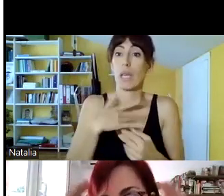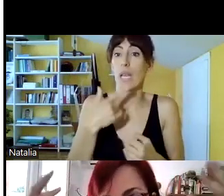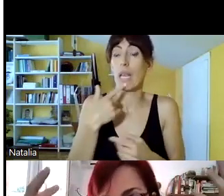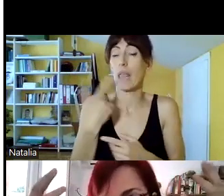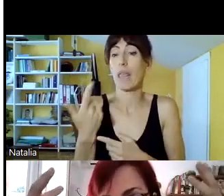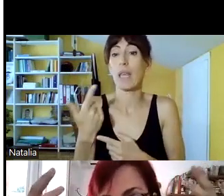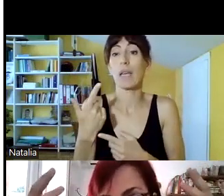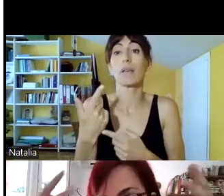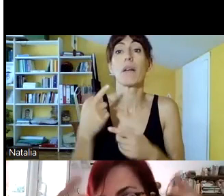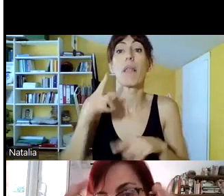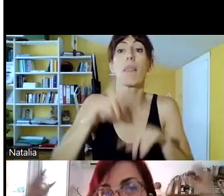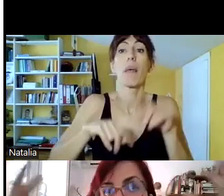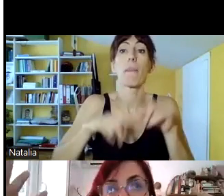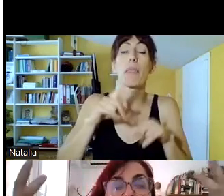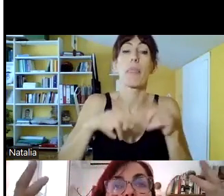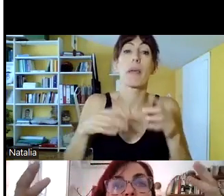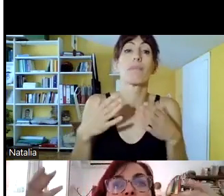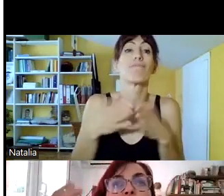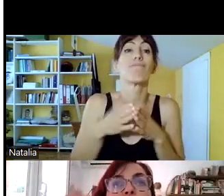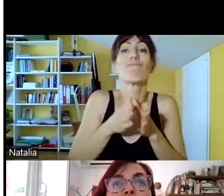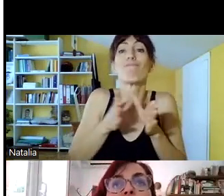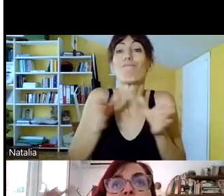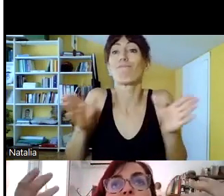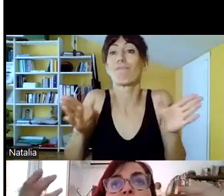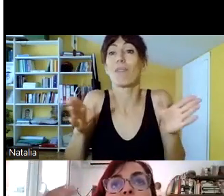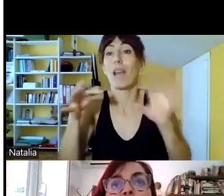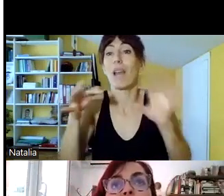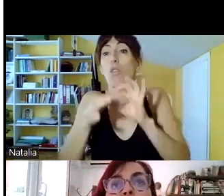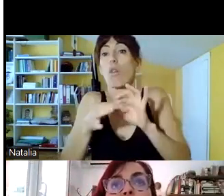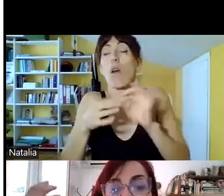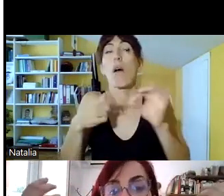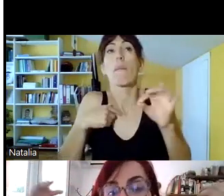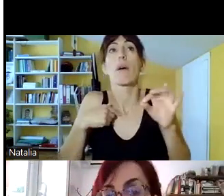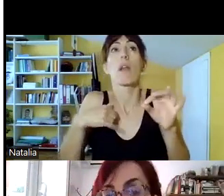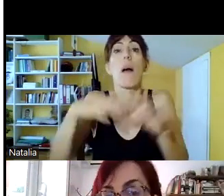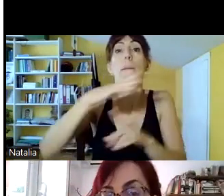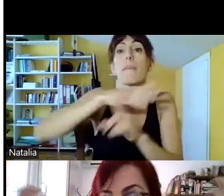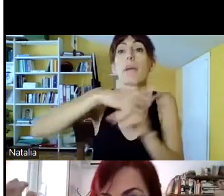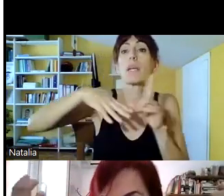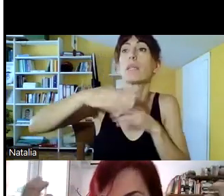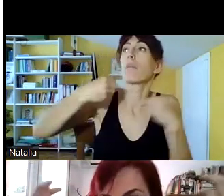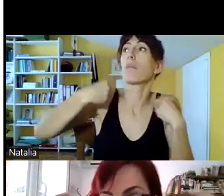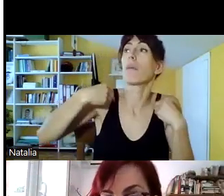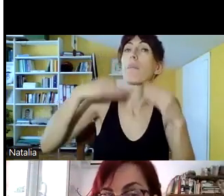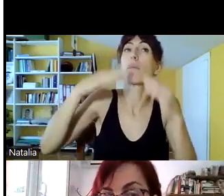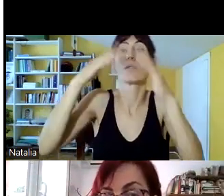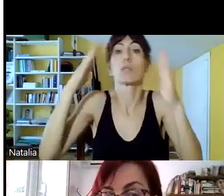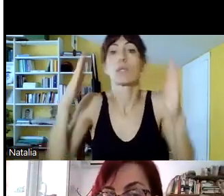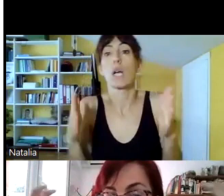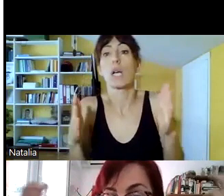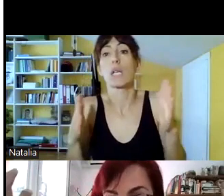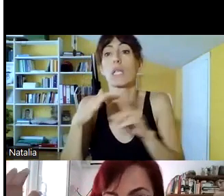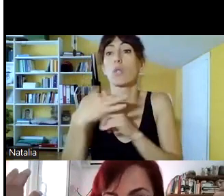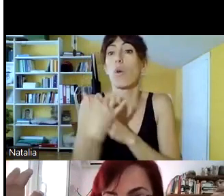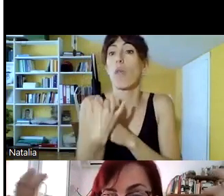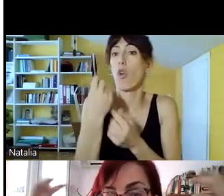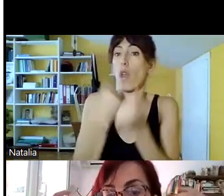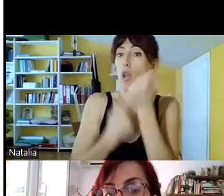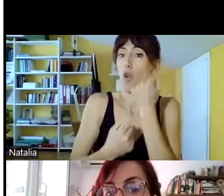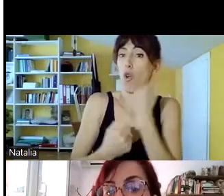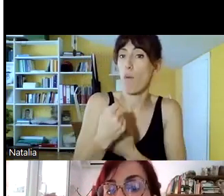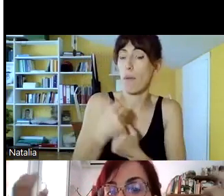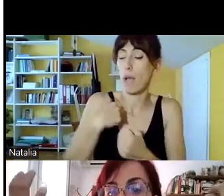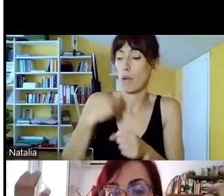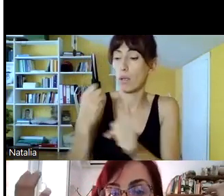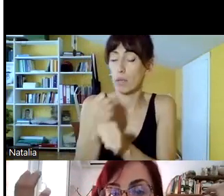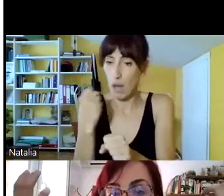entre determinantes intermedios, que tienen más que ver con en qué ambiente vivimos, en qué vivienda, con qué condiciones económicas, con qué